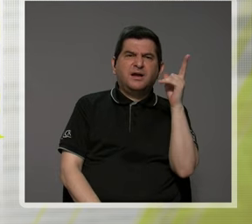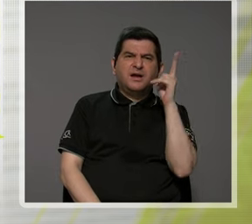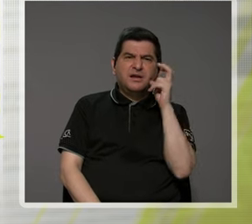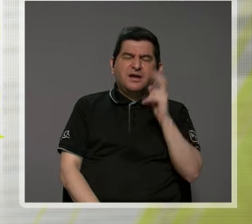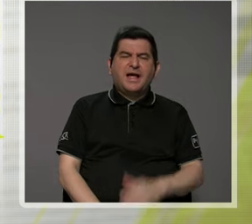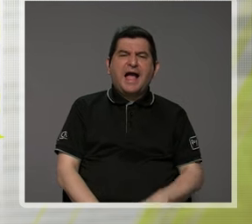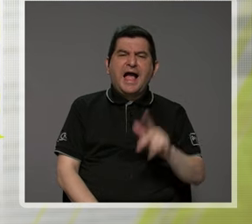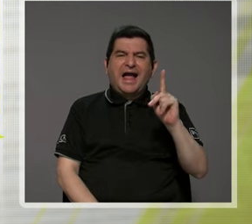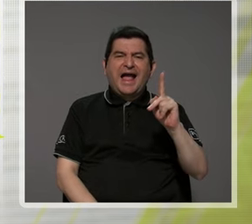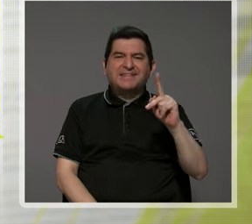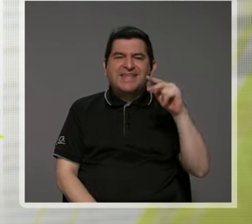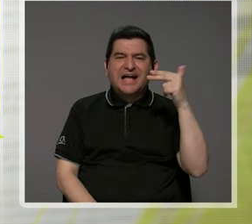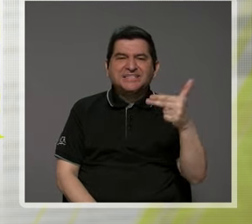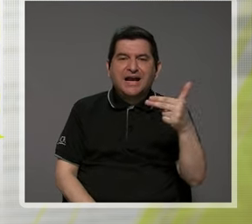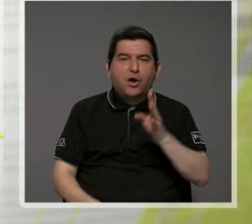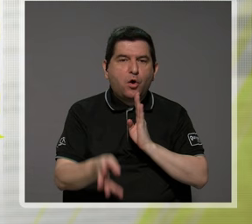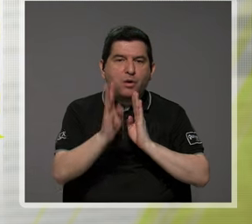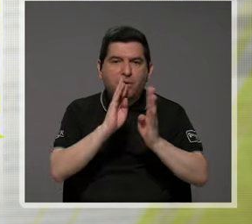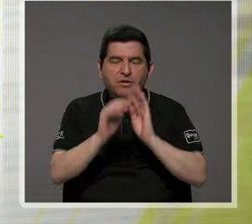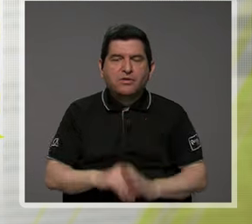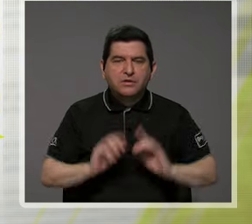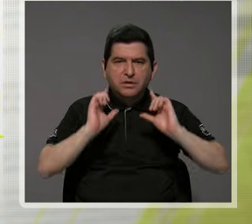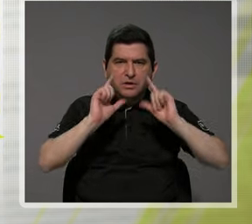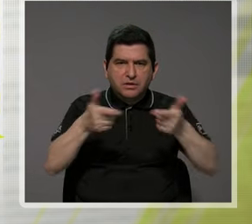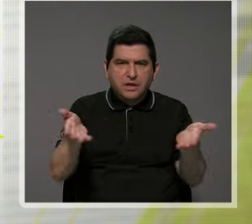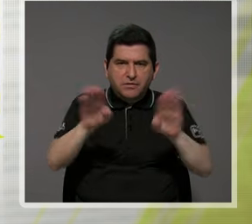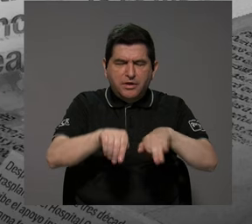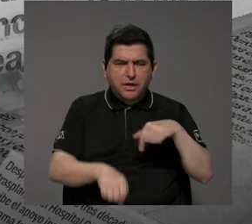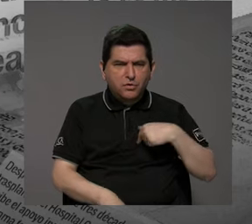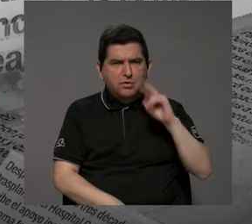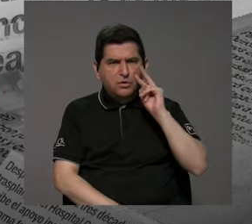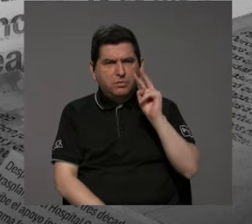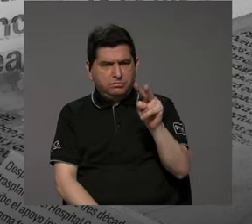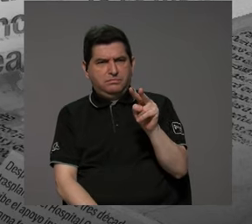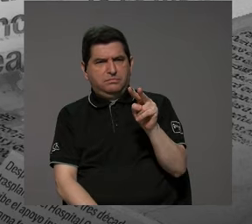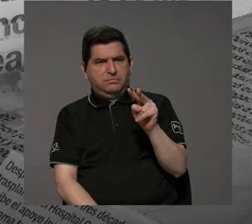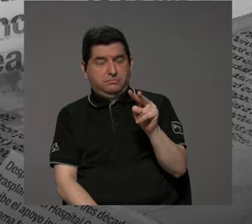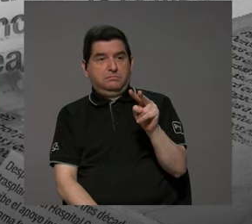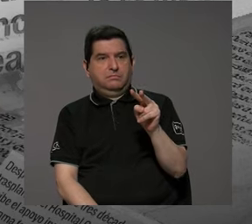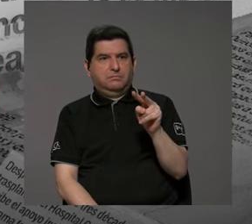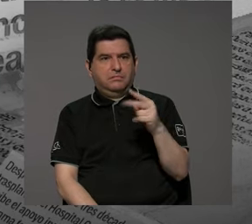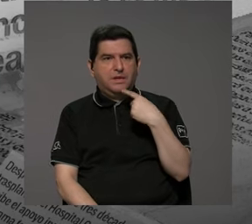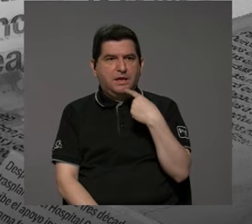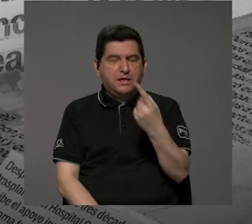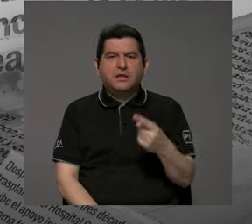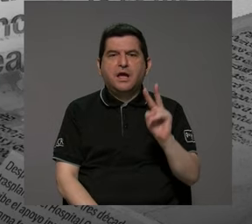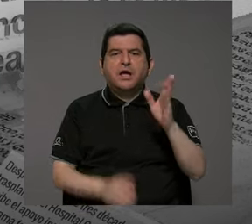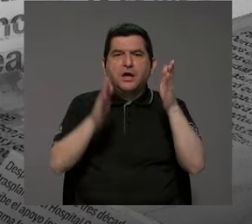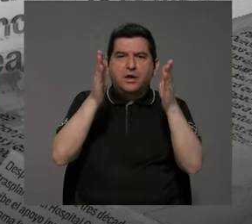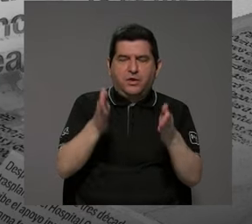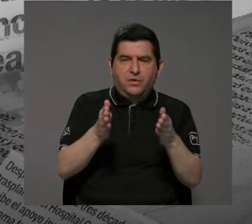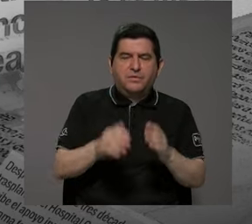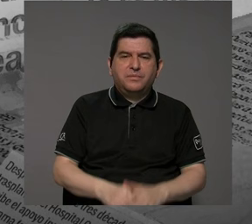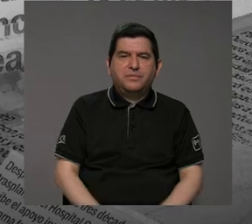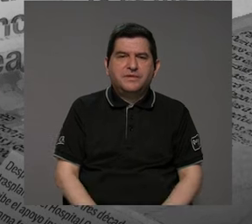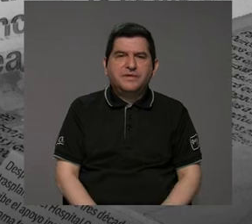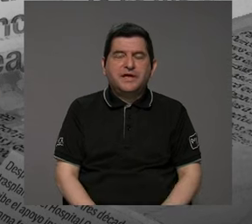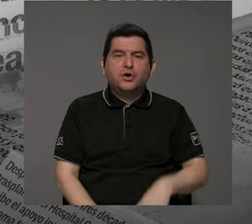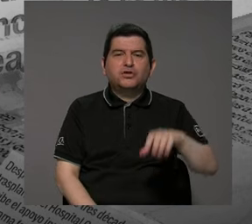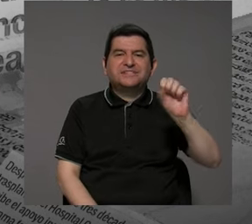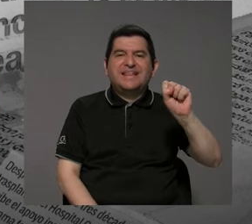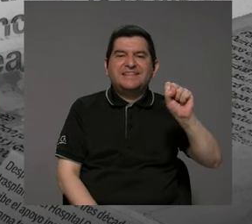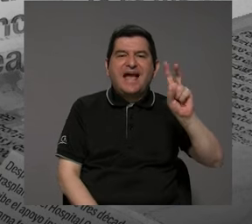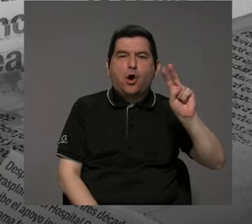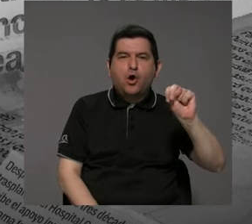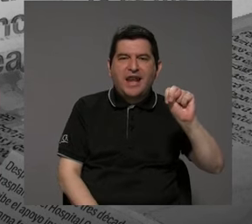doña Katia Chacón hablando de el relleno entonces me quedé viendo y mencionaron al compañero al colega querido Santiago